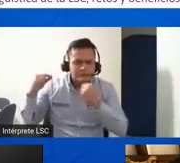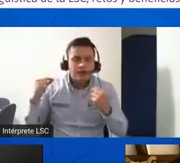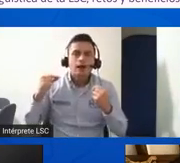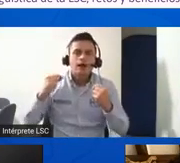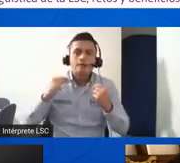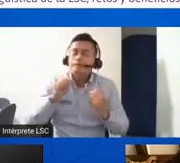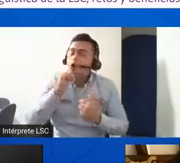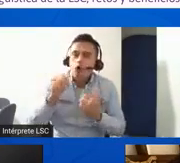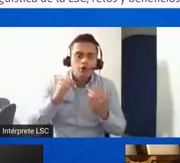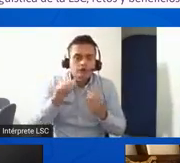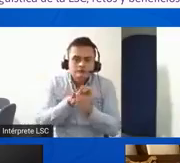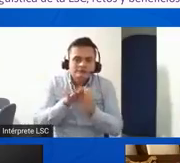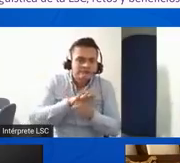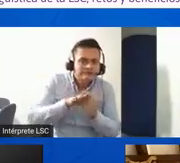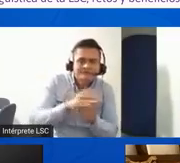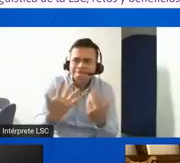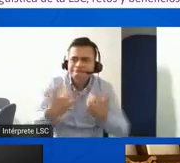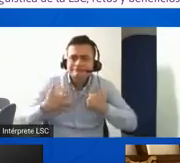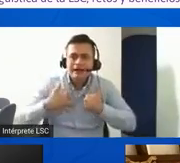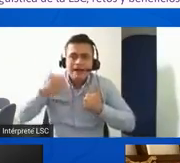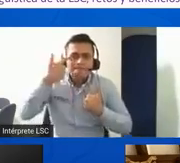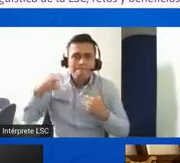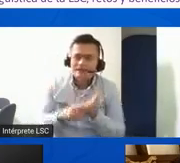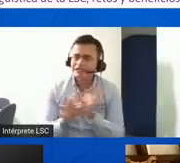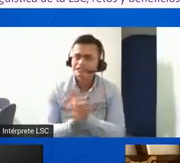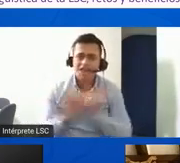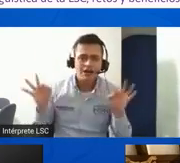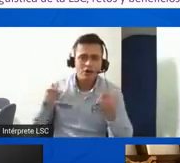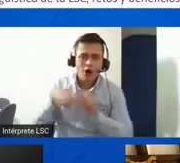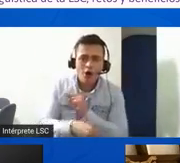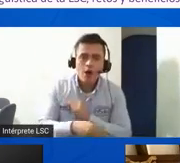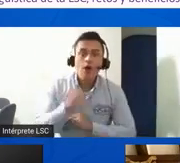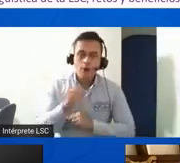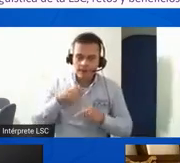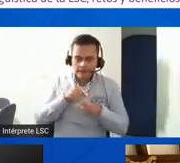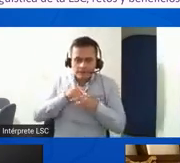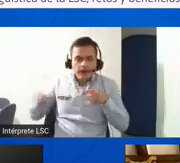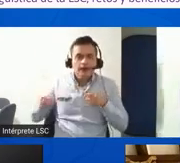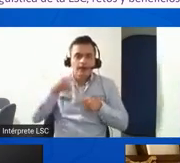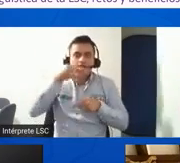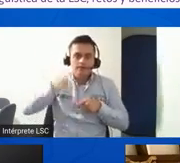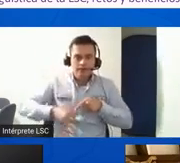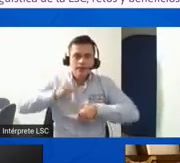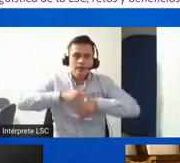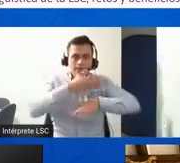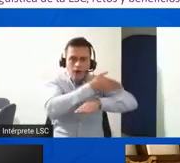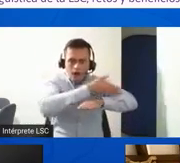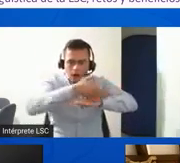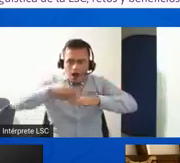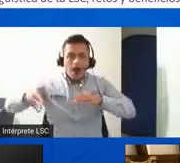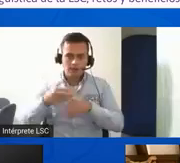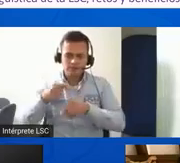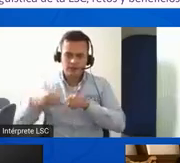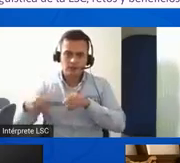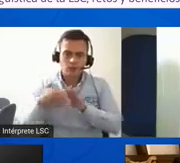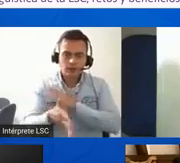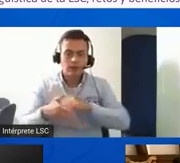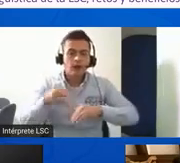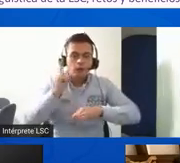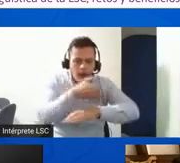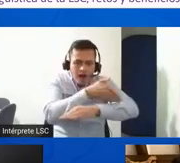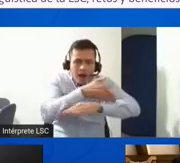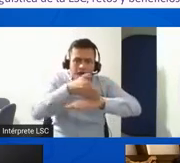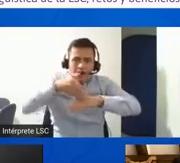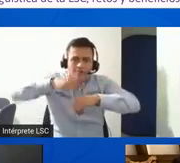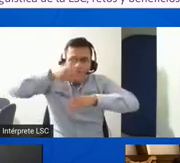sea, sufrimos tanto esta semana, ¿verdad, Gabriel? Y Gabriel se los va a contar ahorita, en la posibilidad de que este proyecto